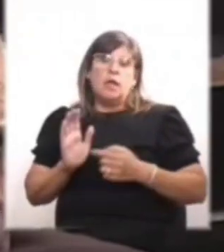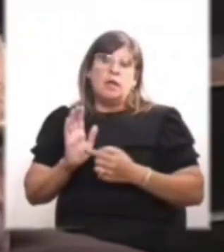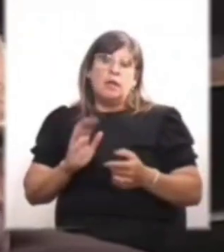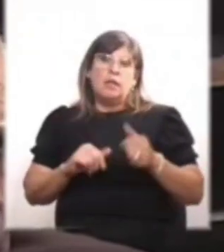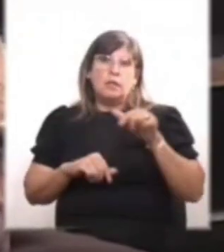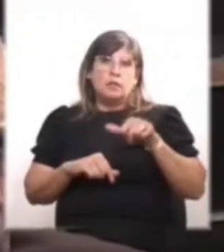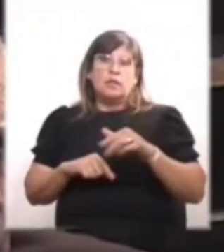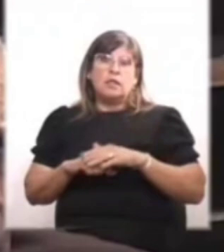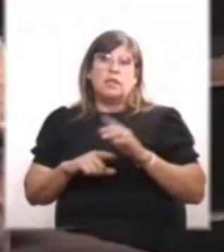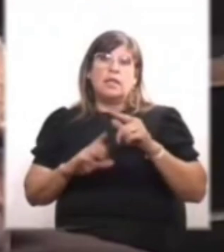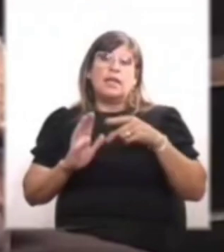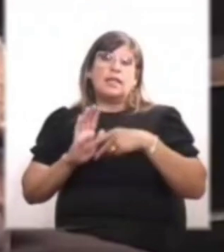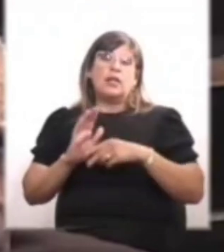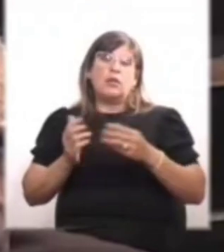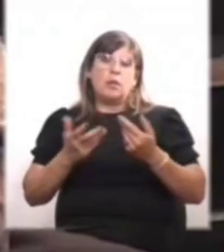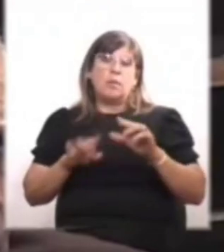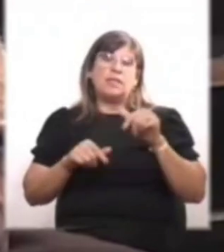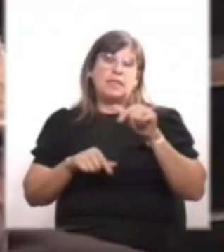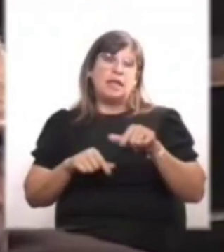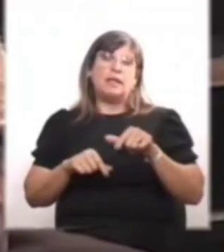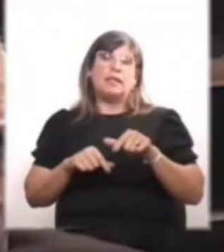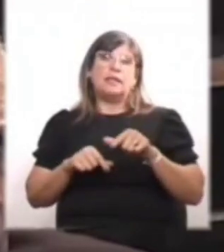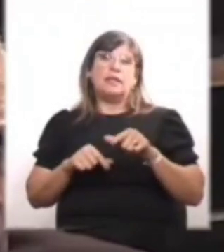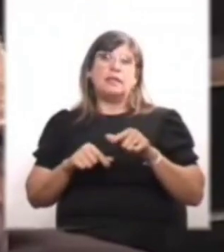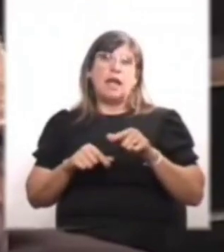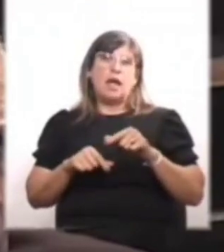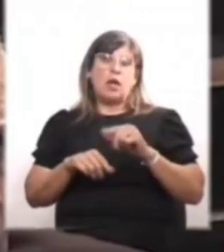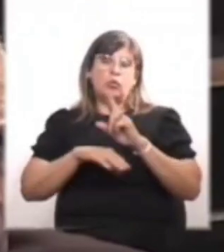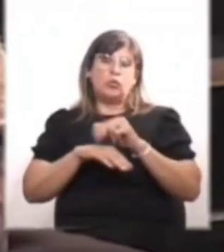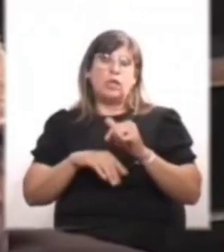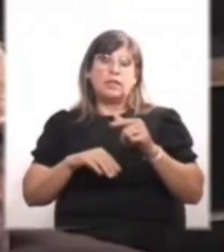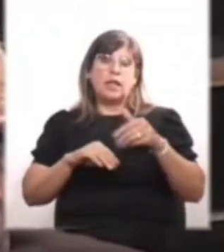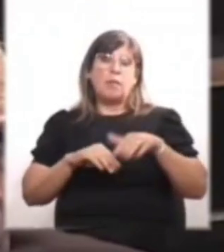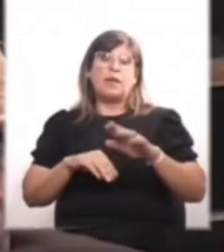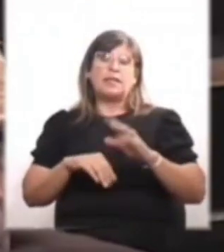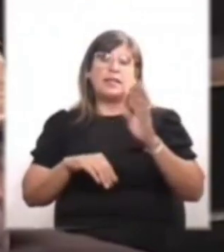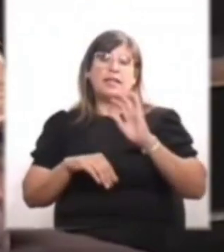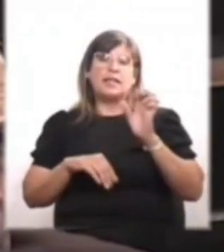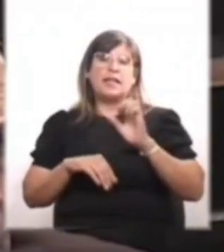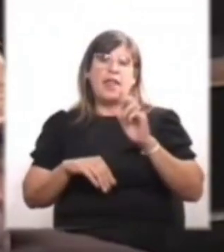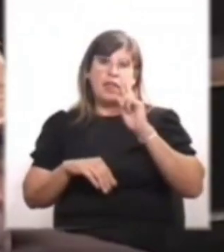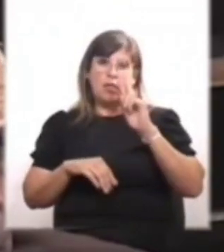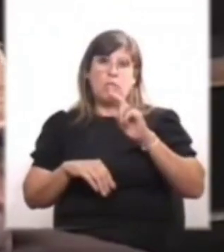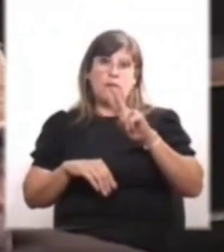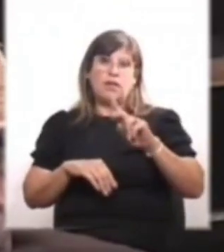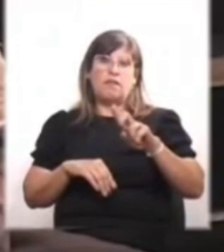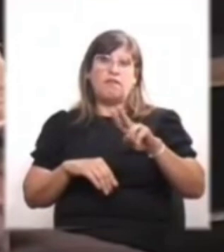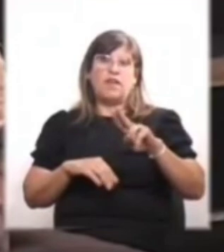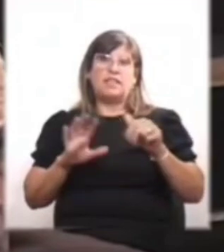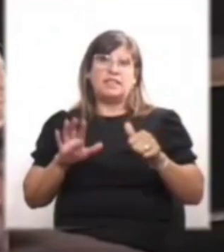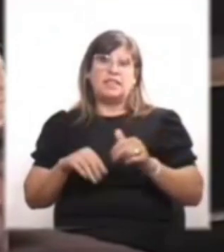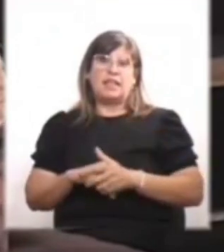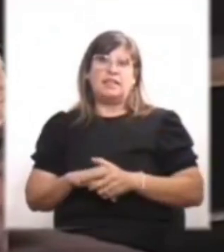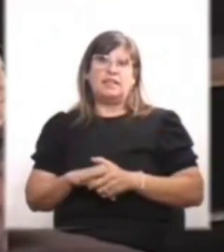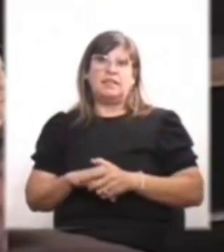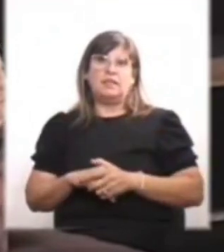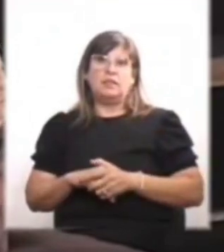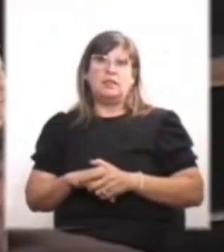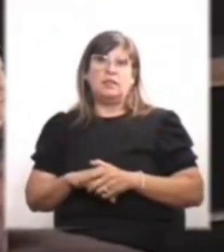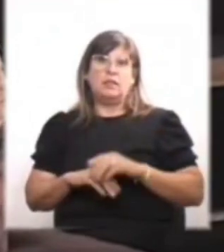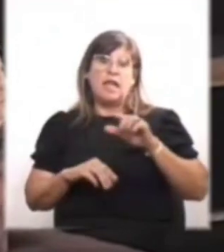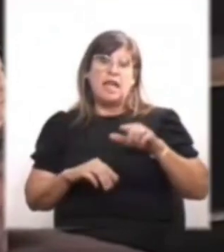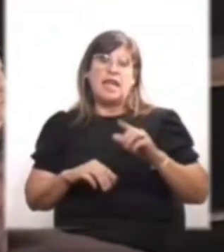establece que esta norma comenzará a regir a partir de enero del 2026.